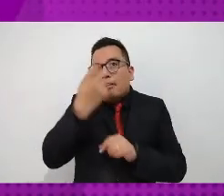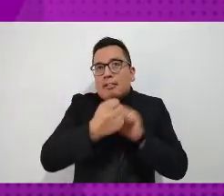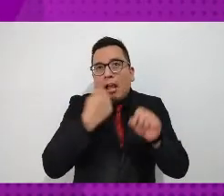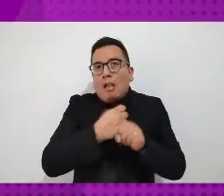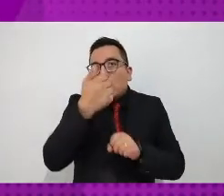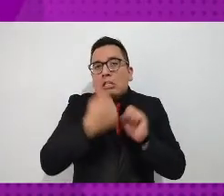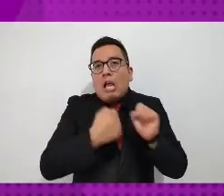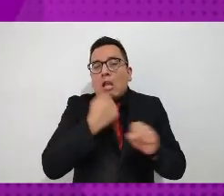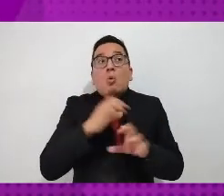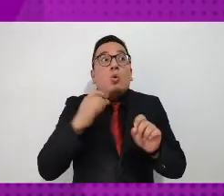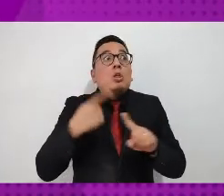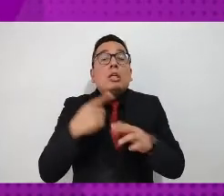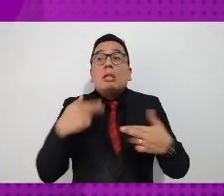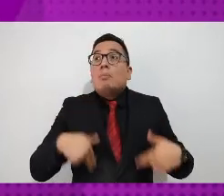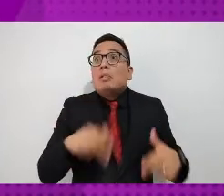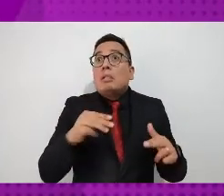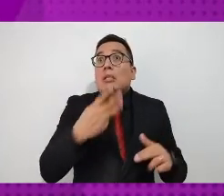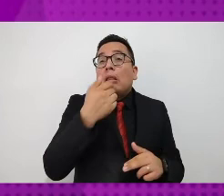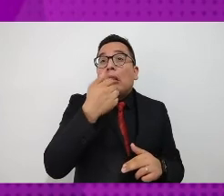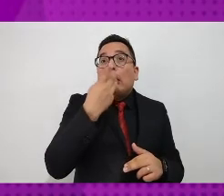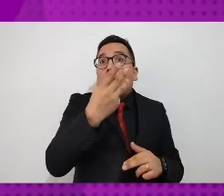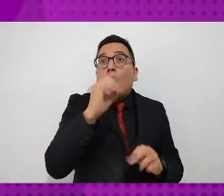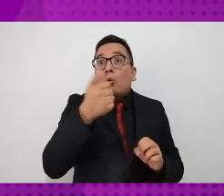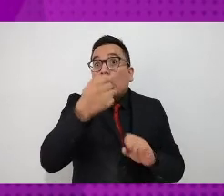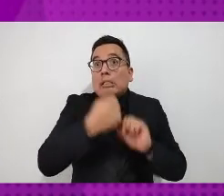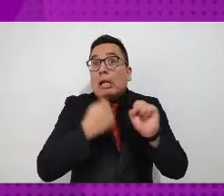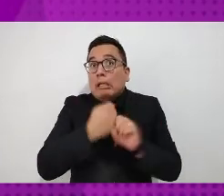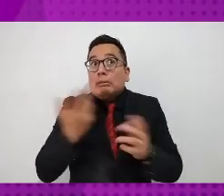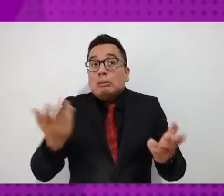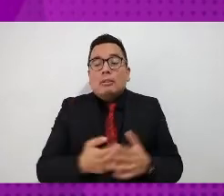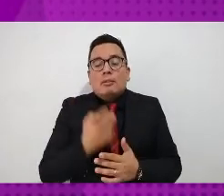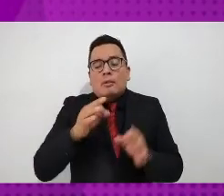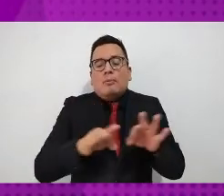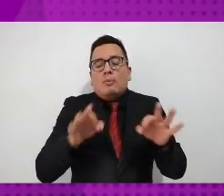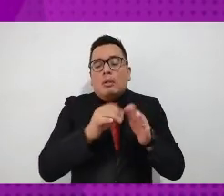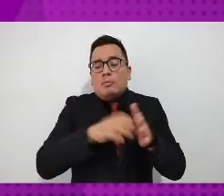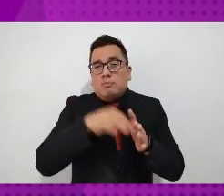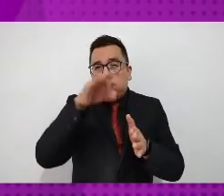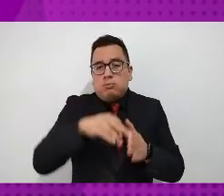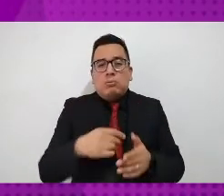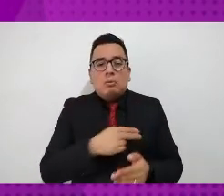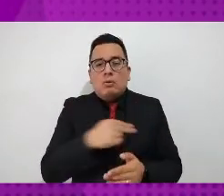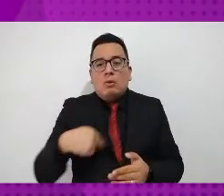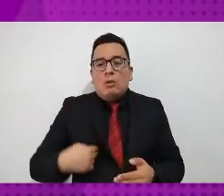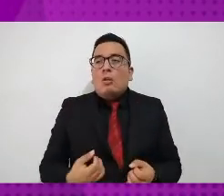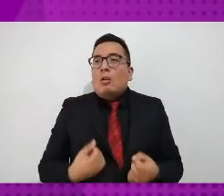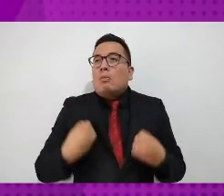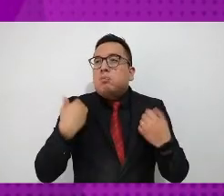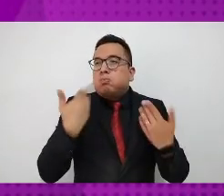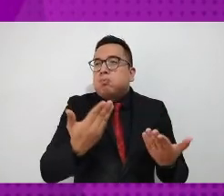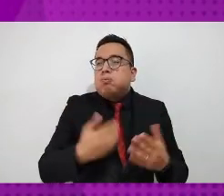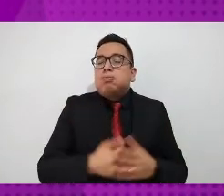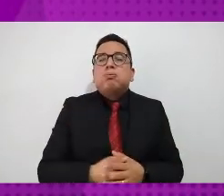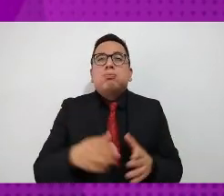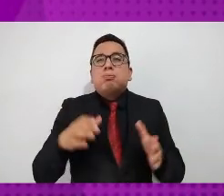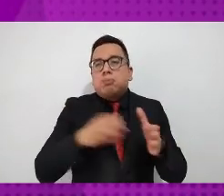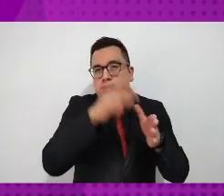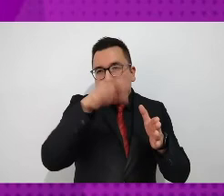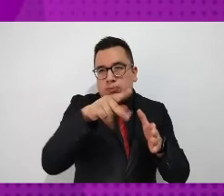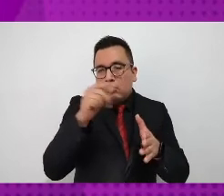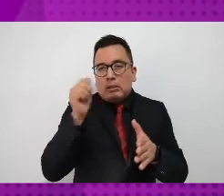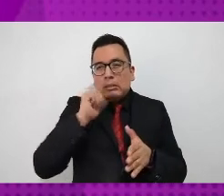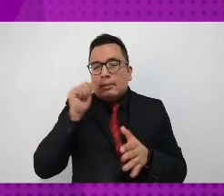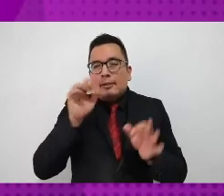3 o 6 años entonces si es importante participar salir votar pero estar en todo